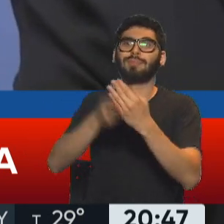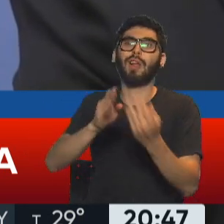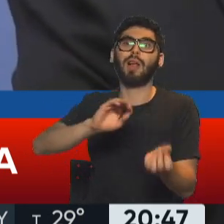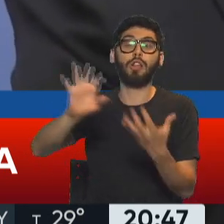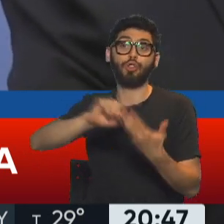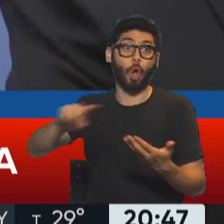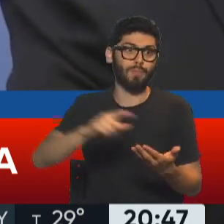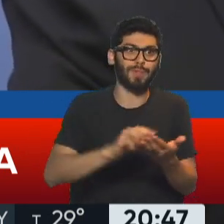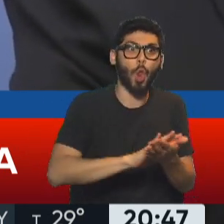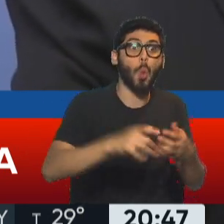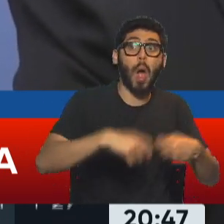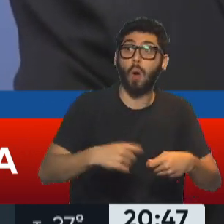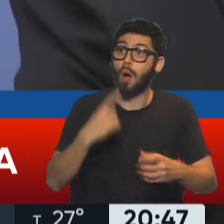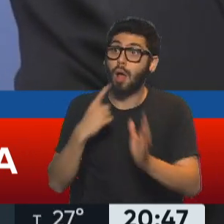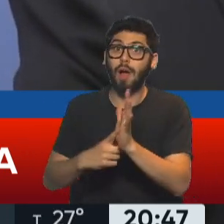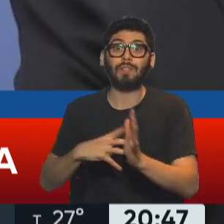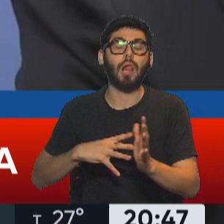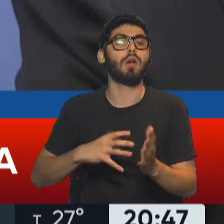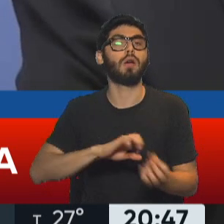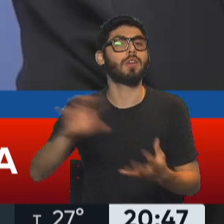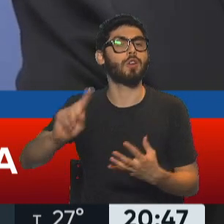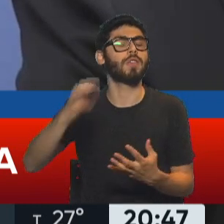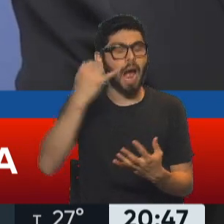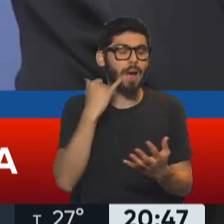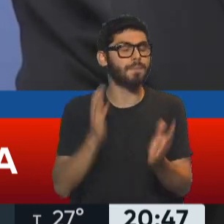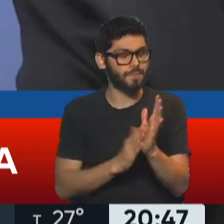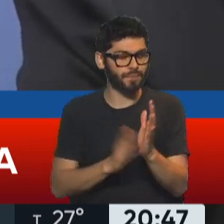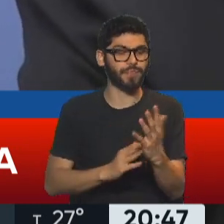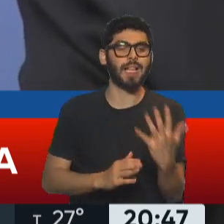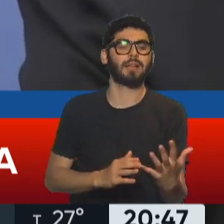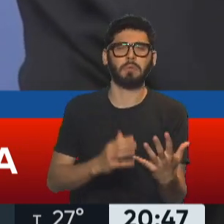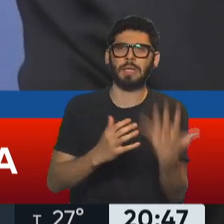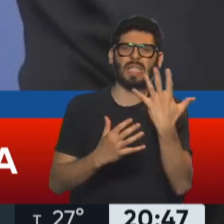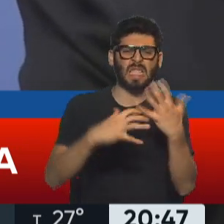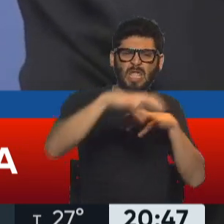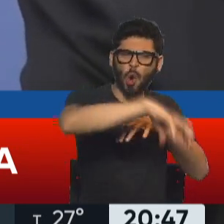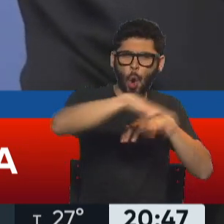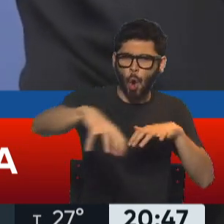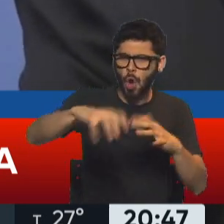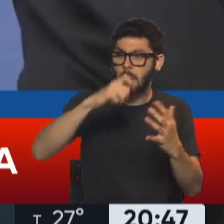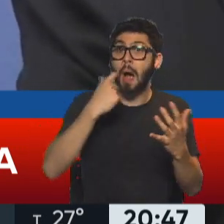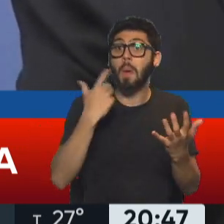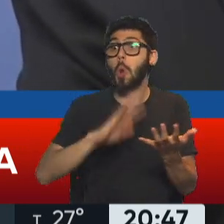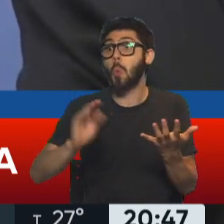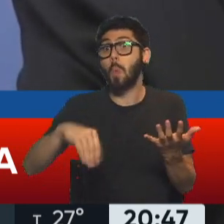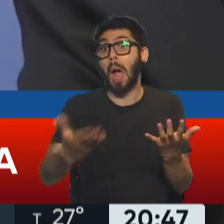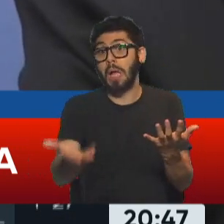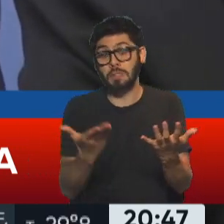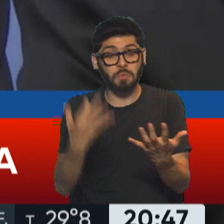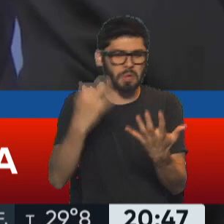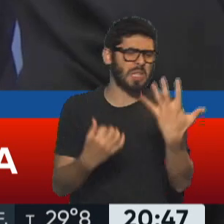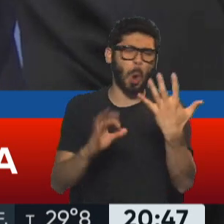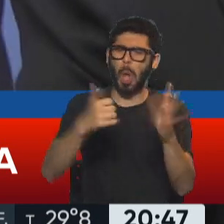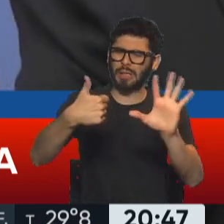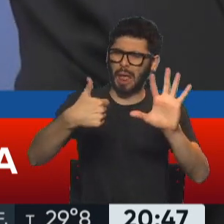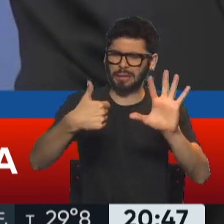distribución de los cupos, y que está avalado, que son 5, si no hay nueva presentación, son 5 o 6, y